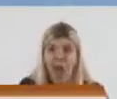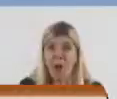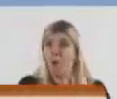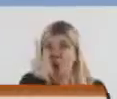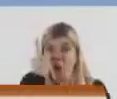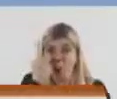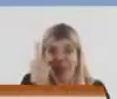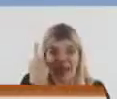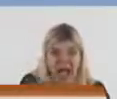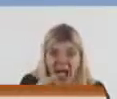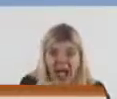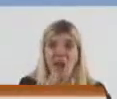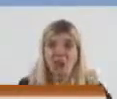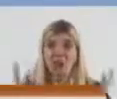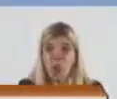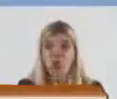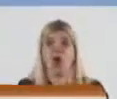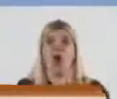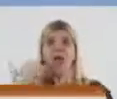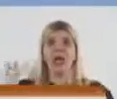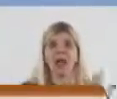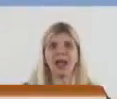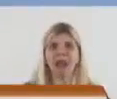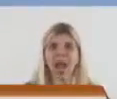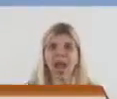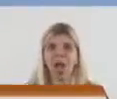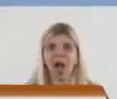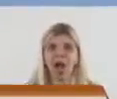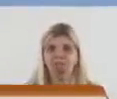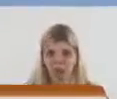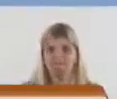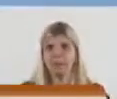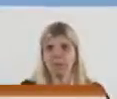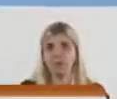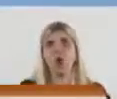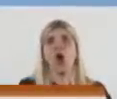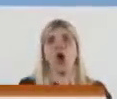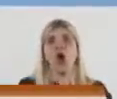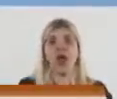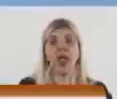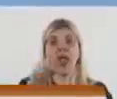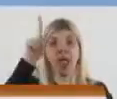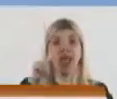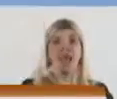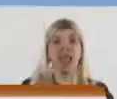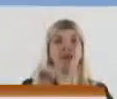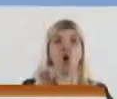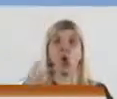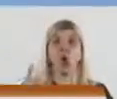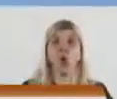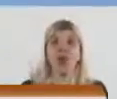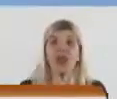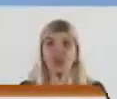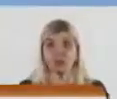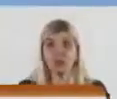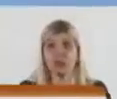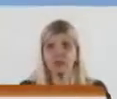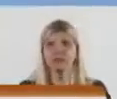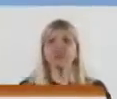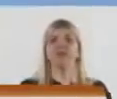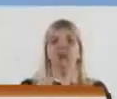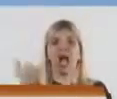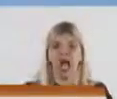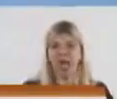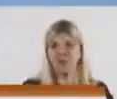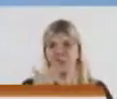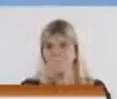con aprobación de emergencia el active el reino unido hace pocos días yo creo que en esta semana o antes de este mes va a haber varias